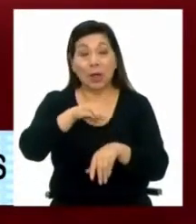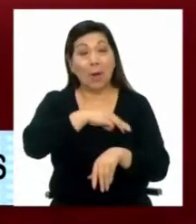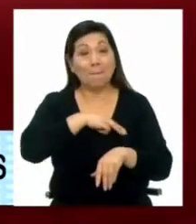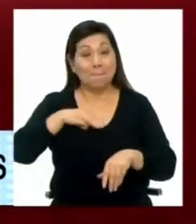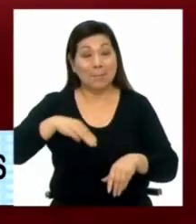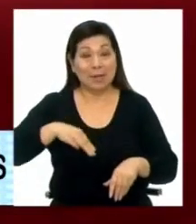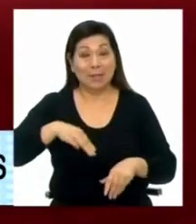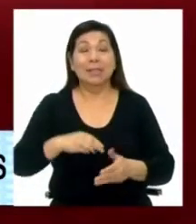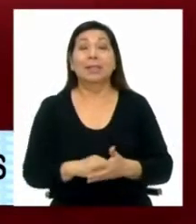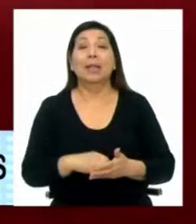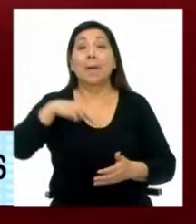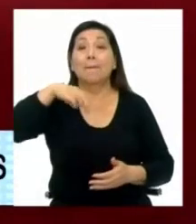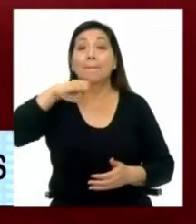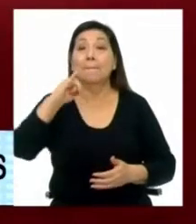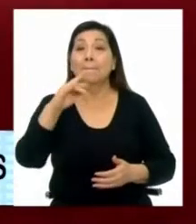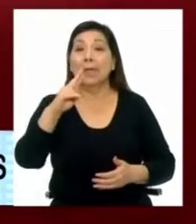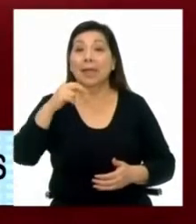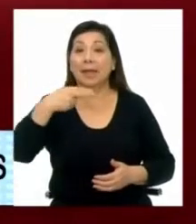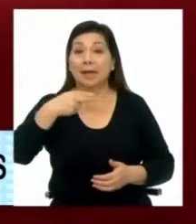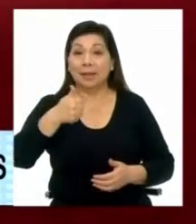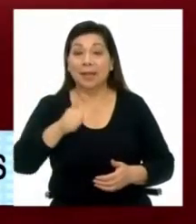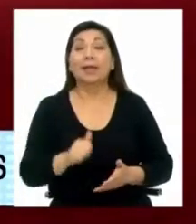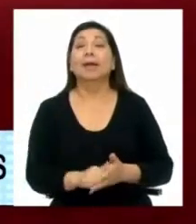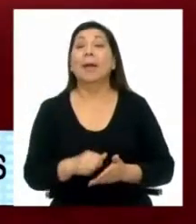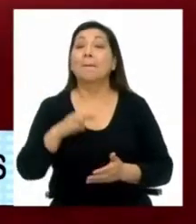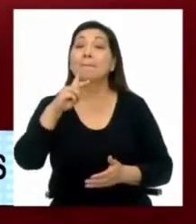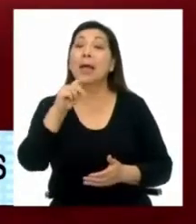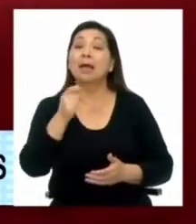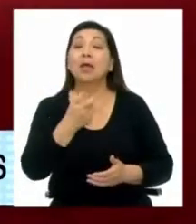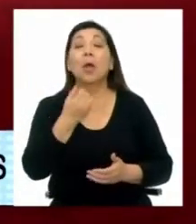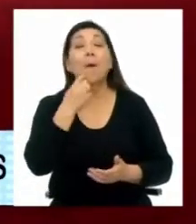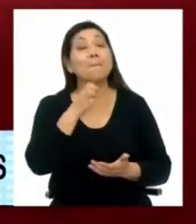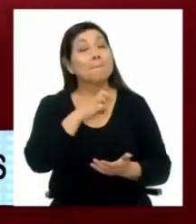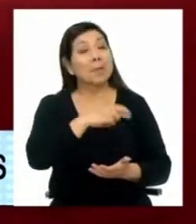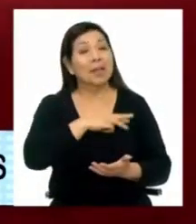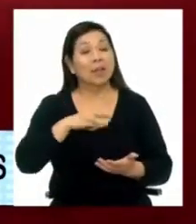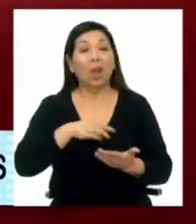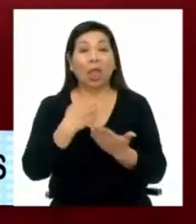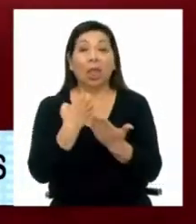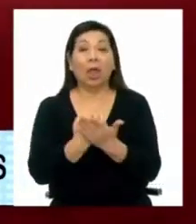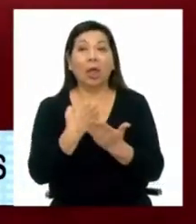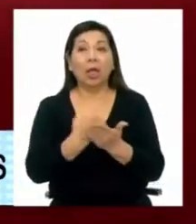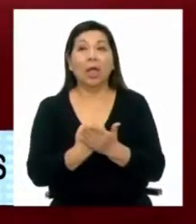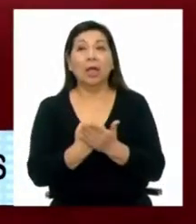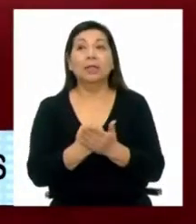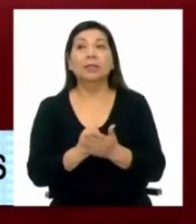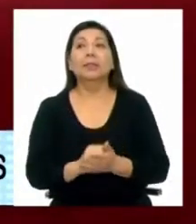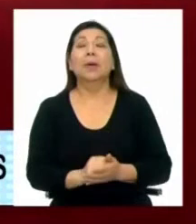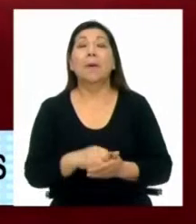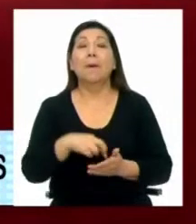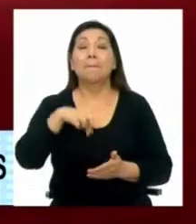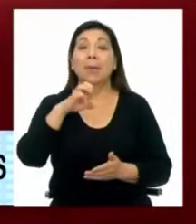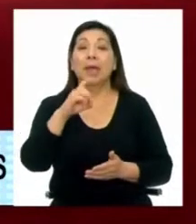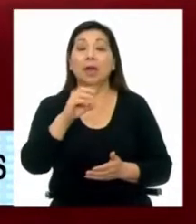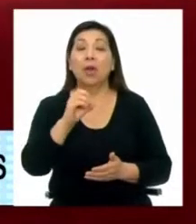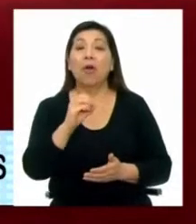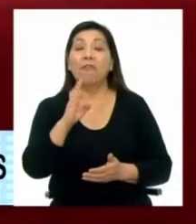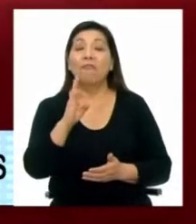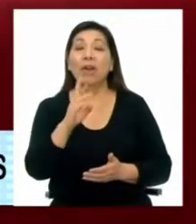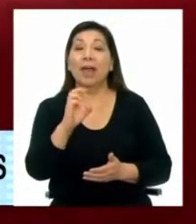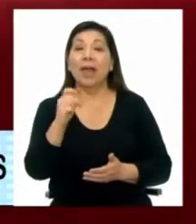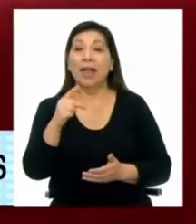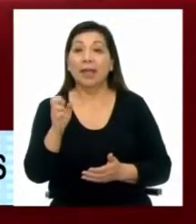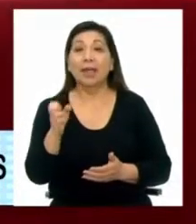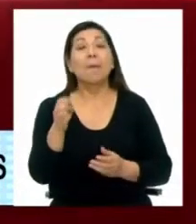Consejo de Ministros, Mirta Vázquez Chuquilín, el ministro de Economía y Finanzas, Pedro Franque, y